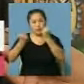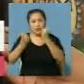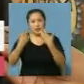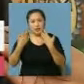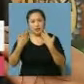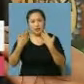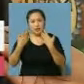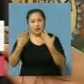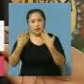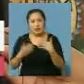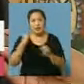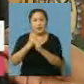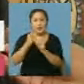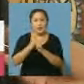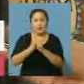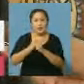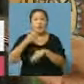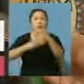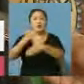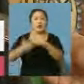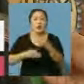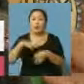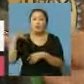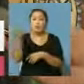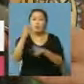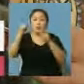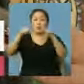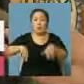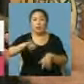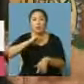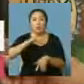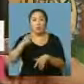este funcionamiento, que es muy importante para la provincia.